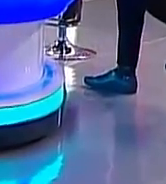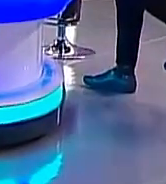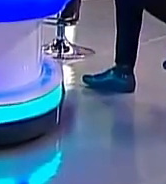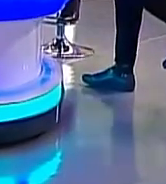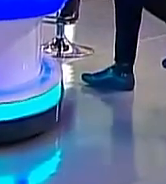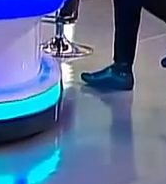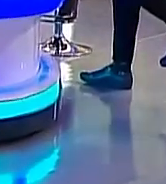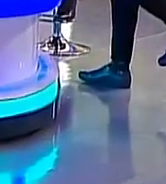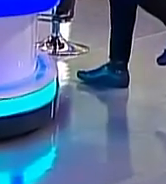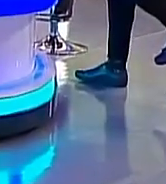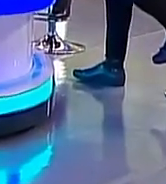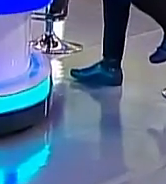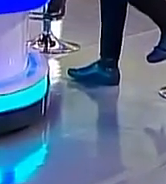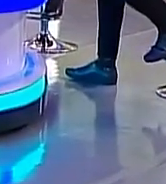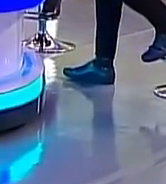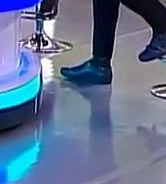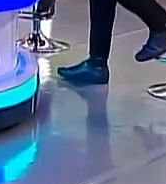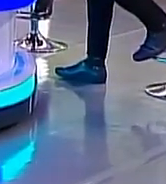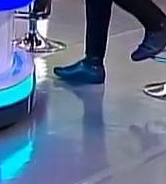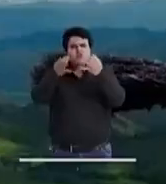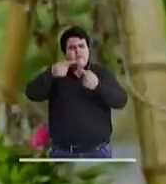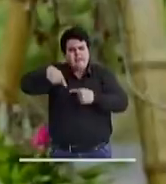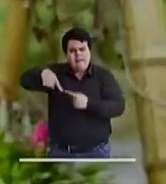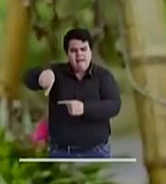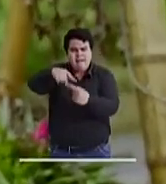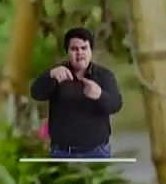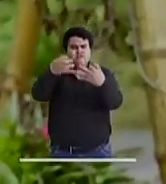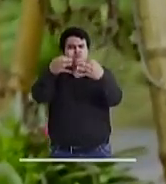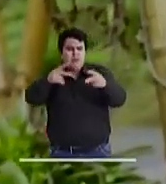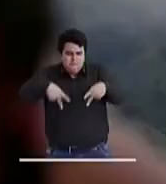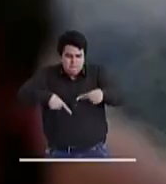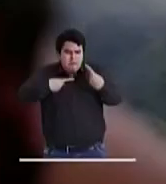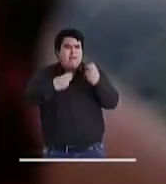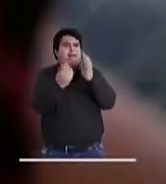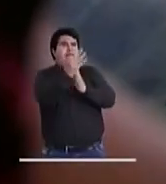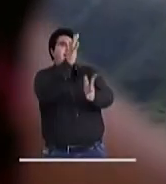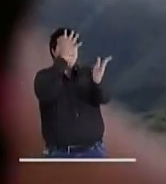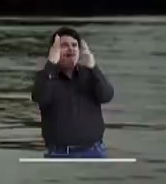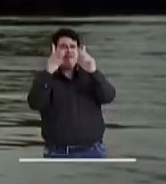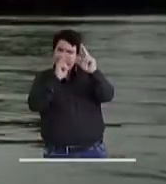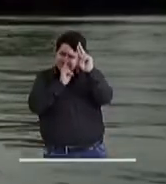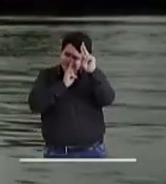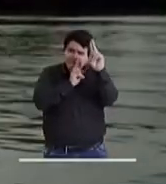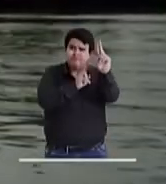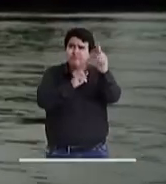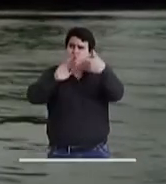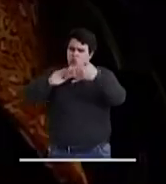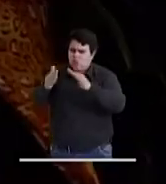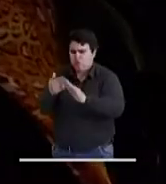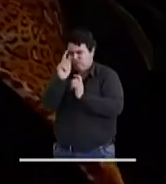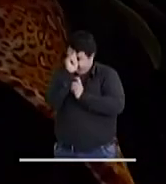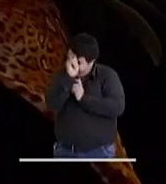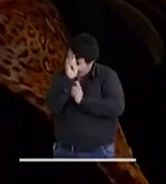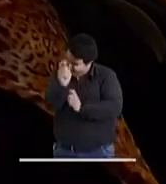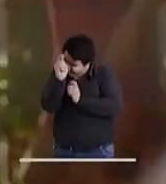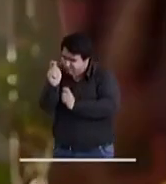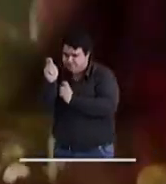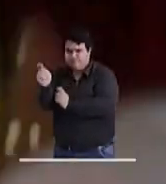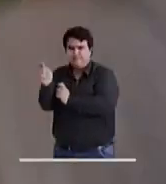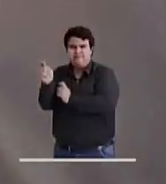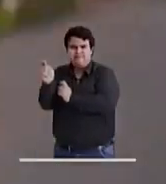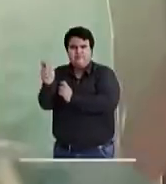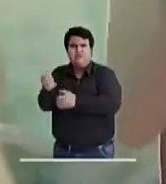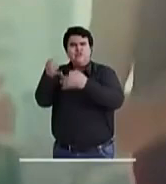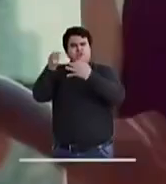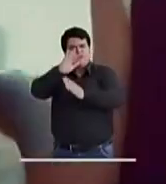toda la industria del turismo, que pues pueda demostrar que dentro de sus actividades, productos y servicios, por